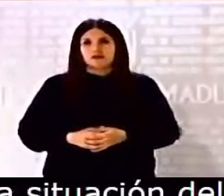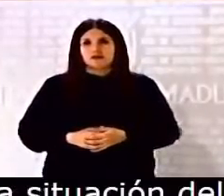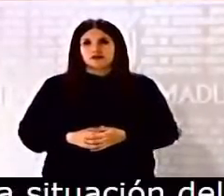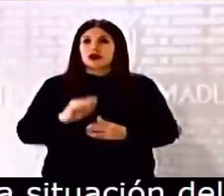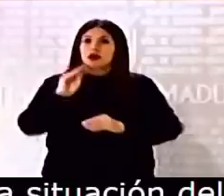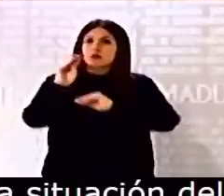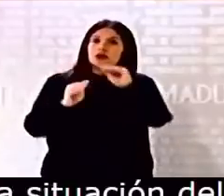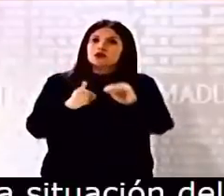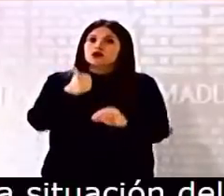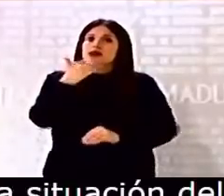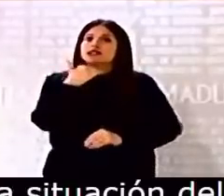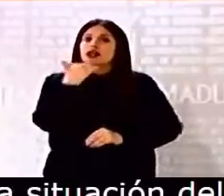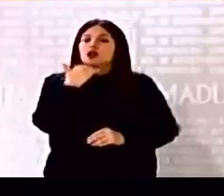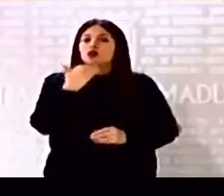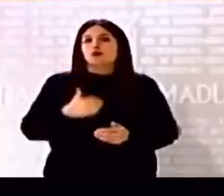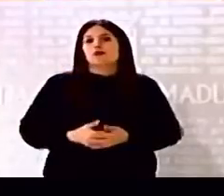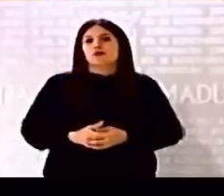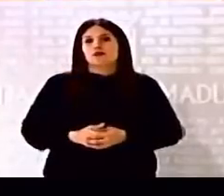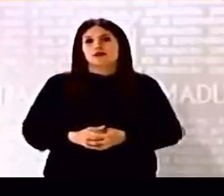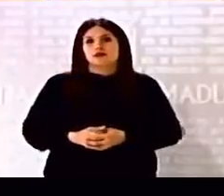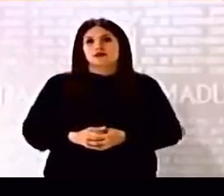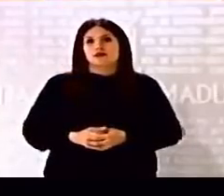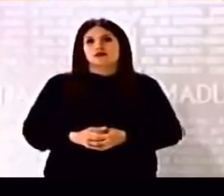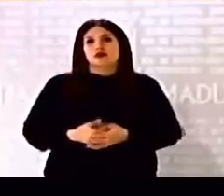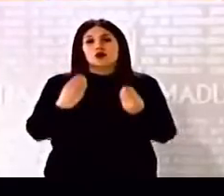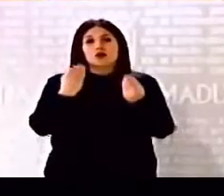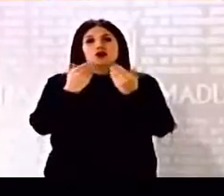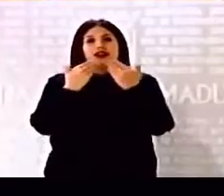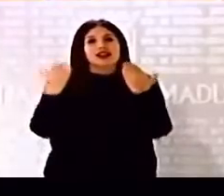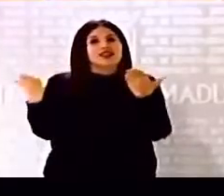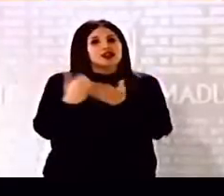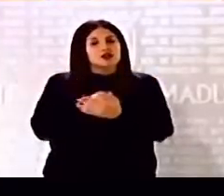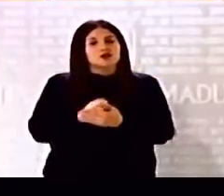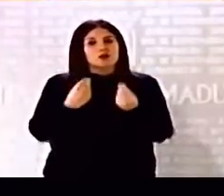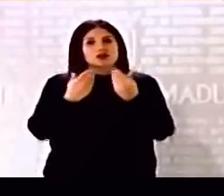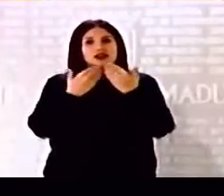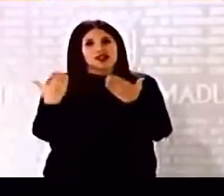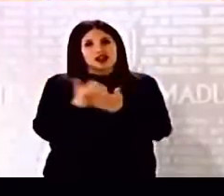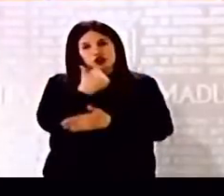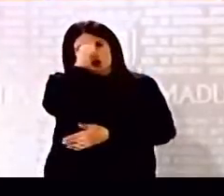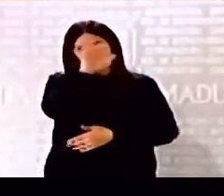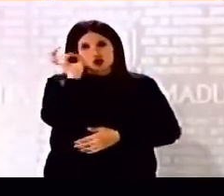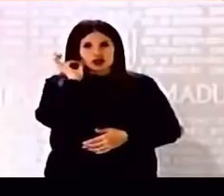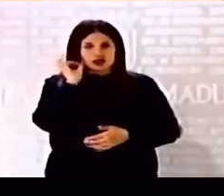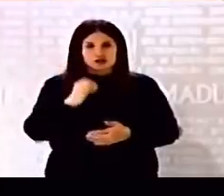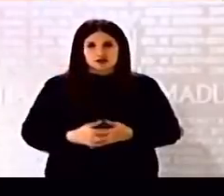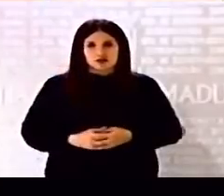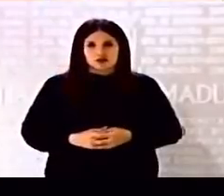¿Alguna pregunta más? Pues muchísimas gracias a todos. Muchísimas gracias a todos y a todas.